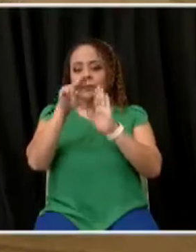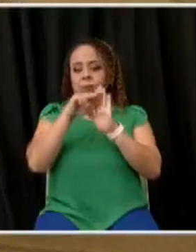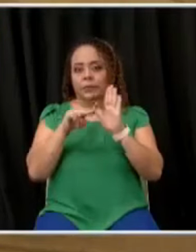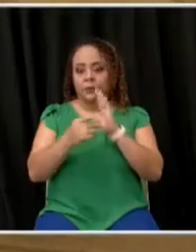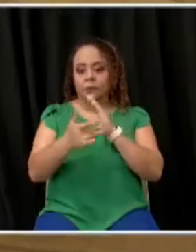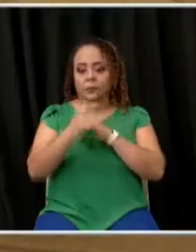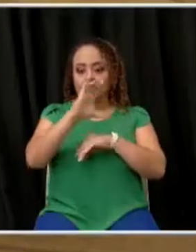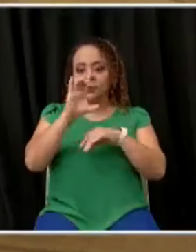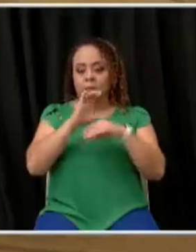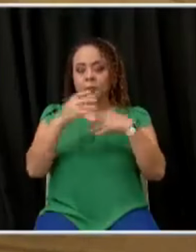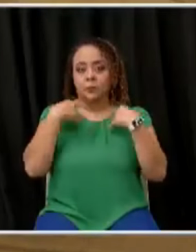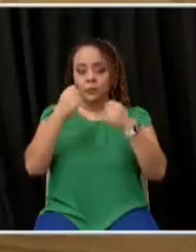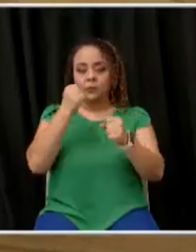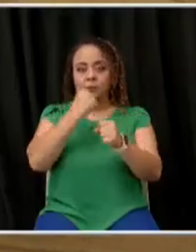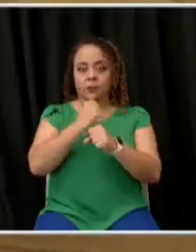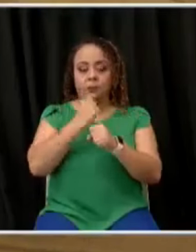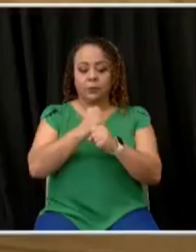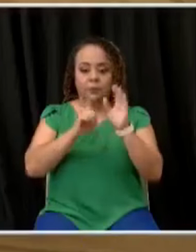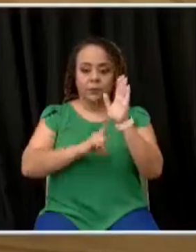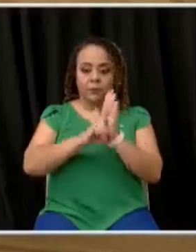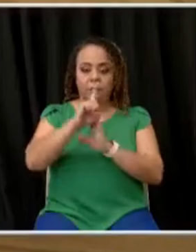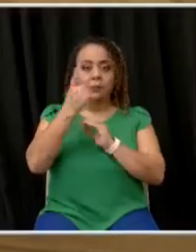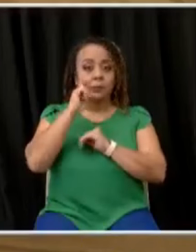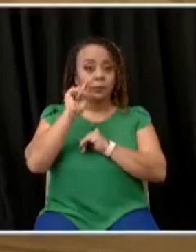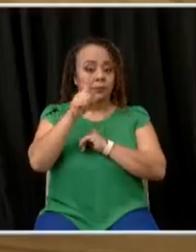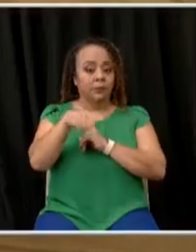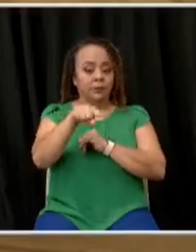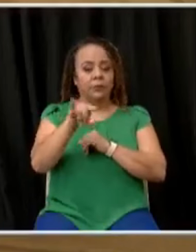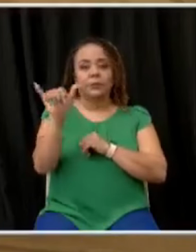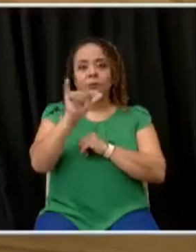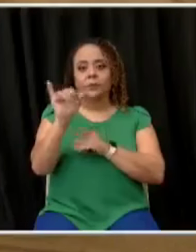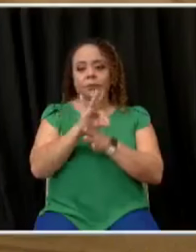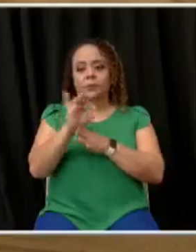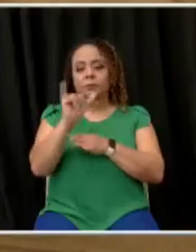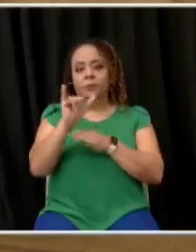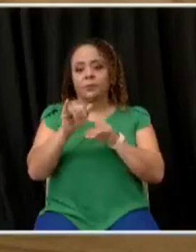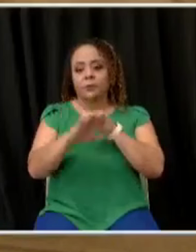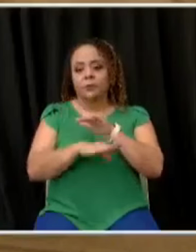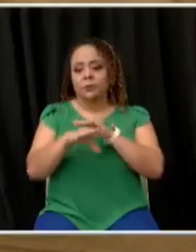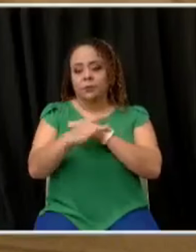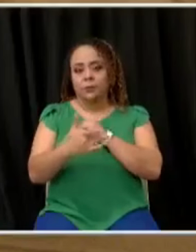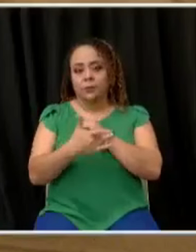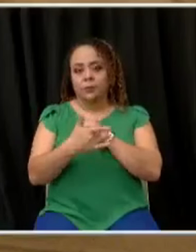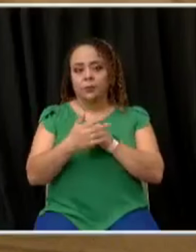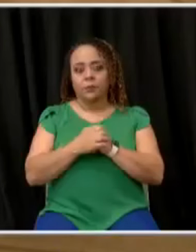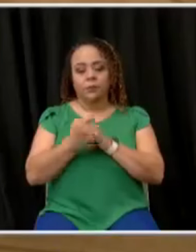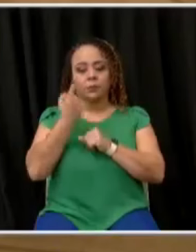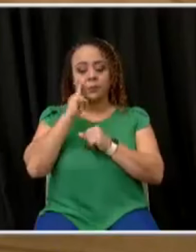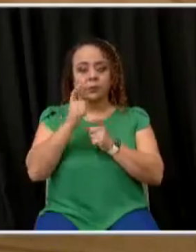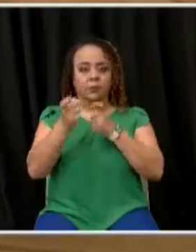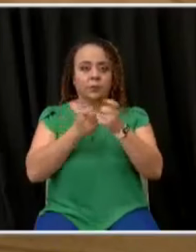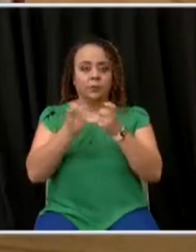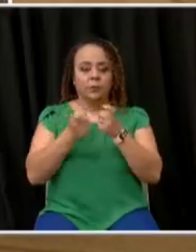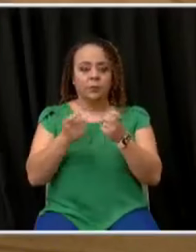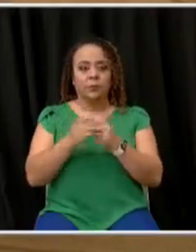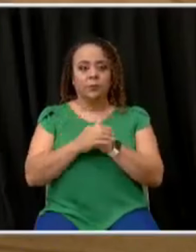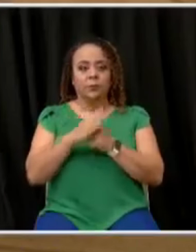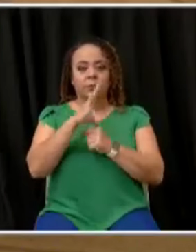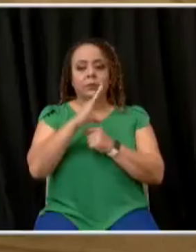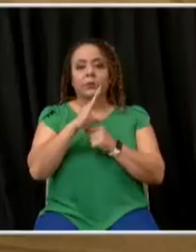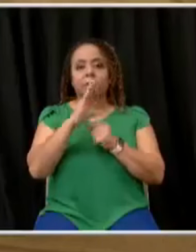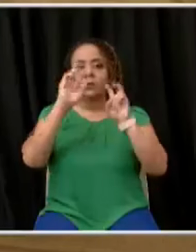que el Consejo de Salud Ocupacional ha desarrollado para ustedes, que también les sirve como fundamento técnico para controlar y